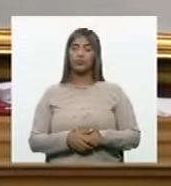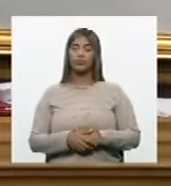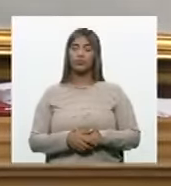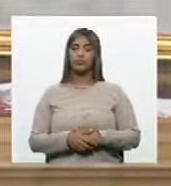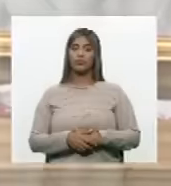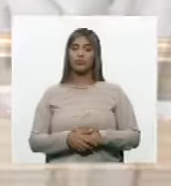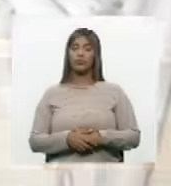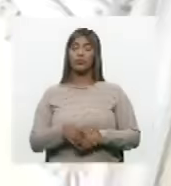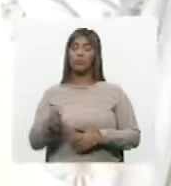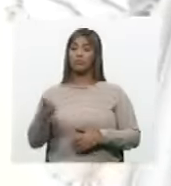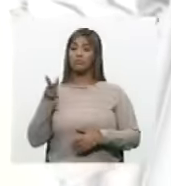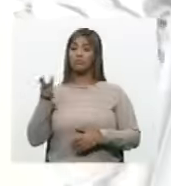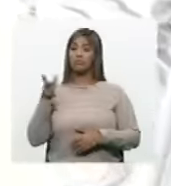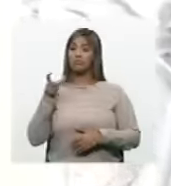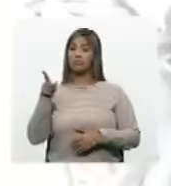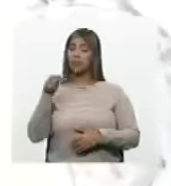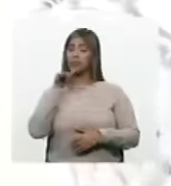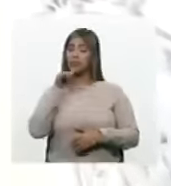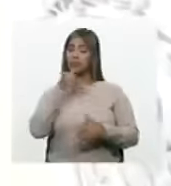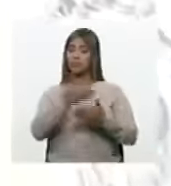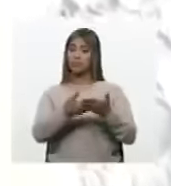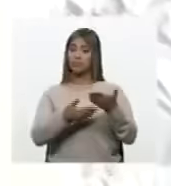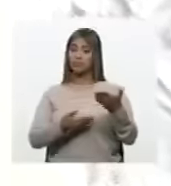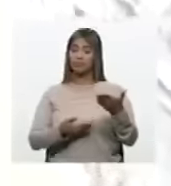Uno escucha este tipo de informes